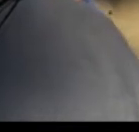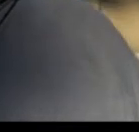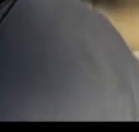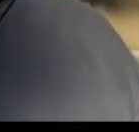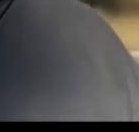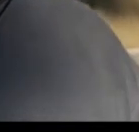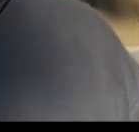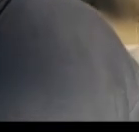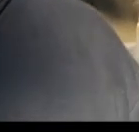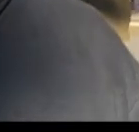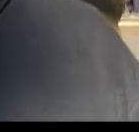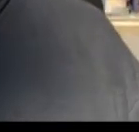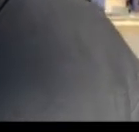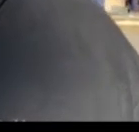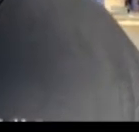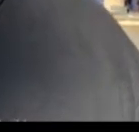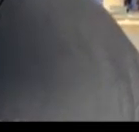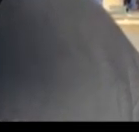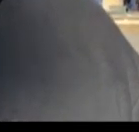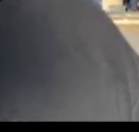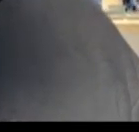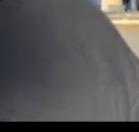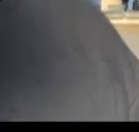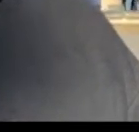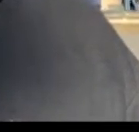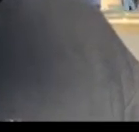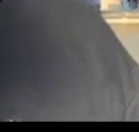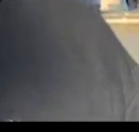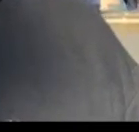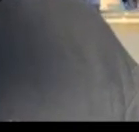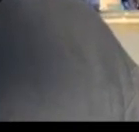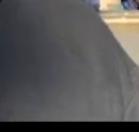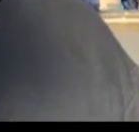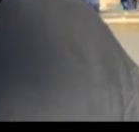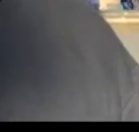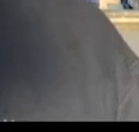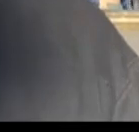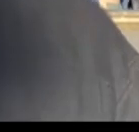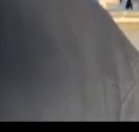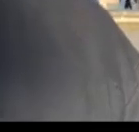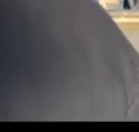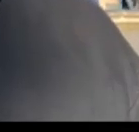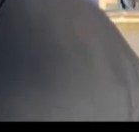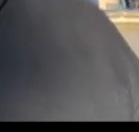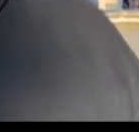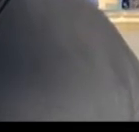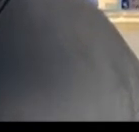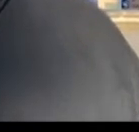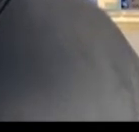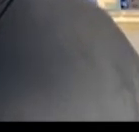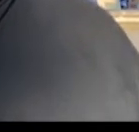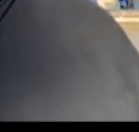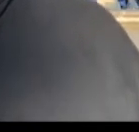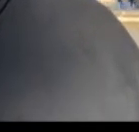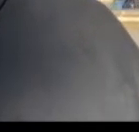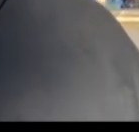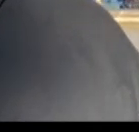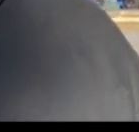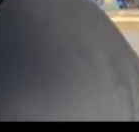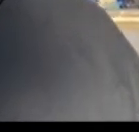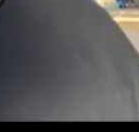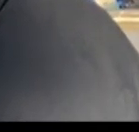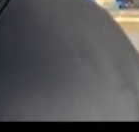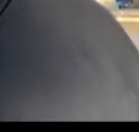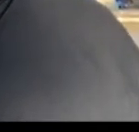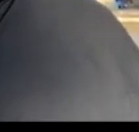estos. Al primero lo hice en la Universidad de California en San Diego. En este caso ahora es en